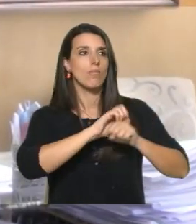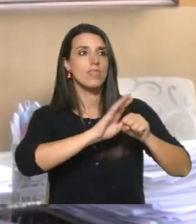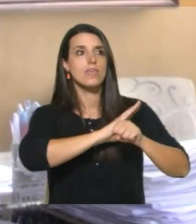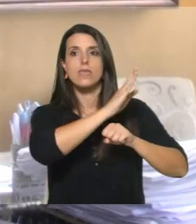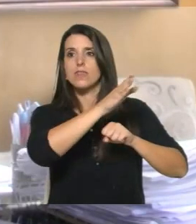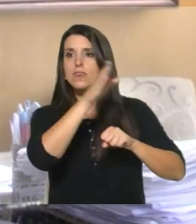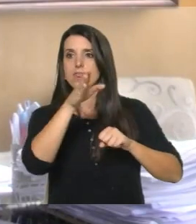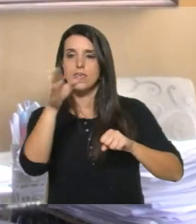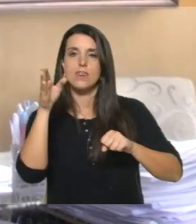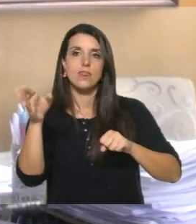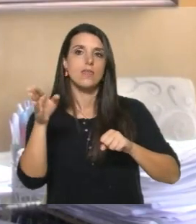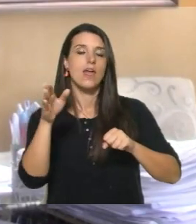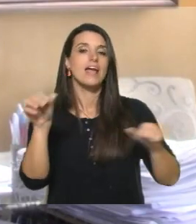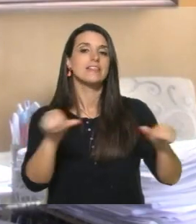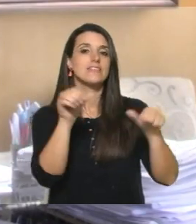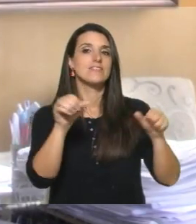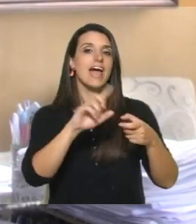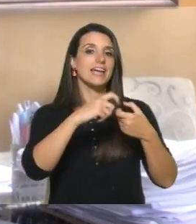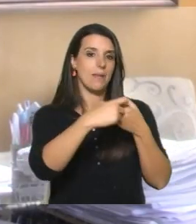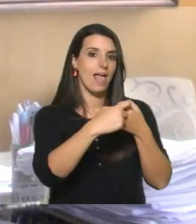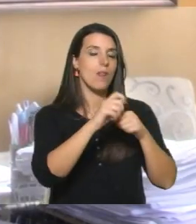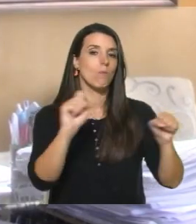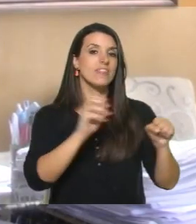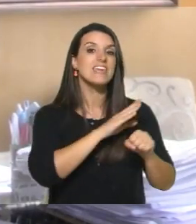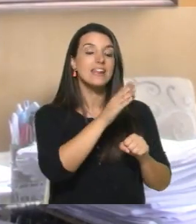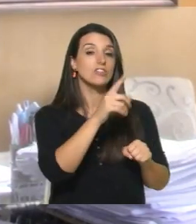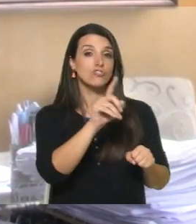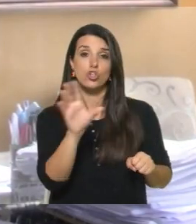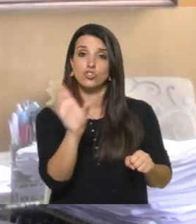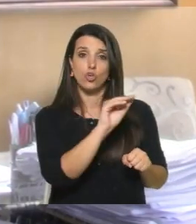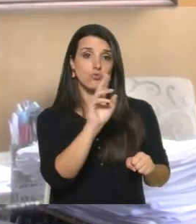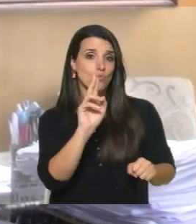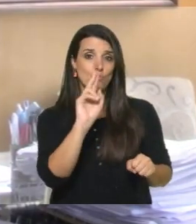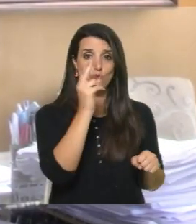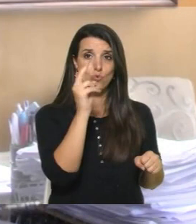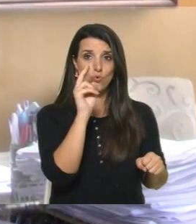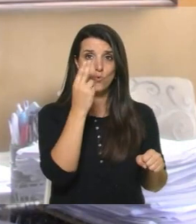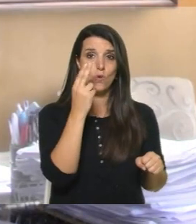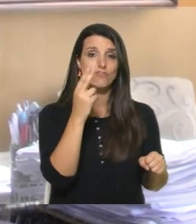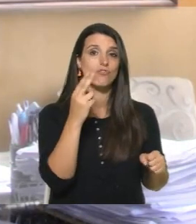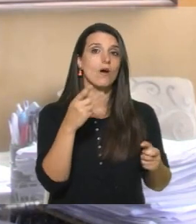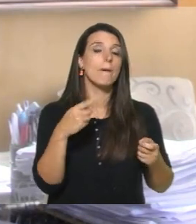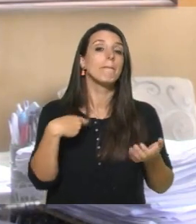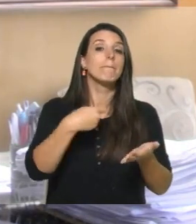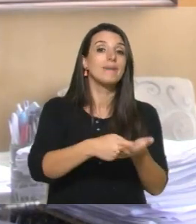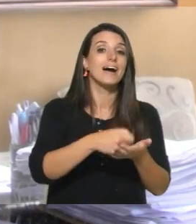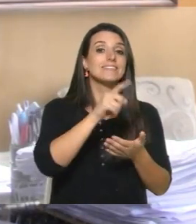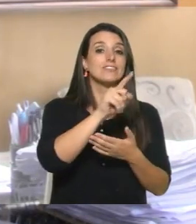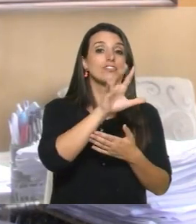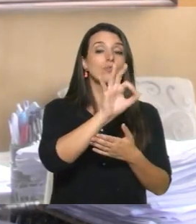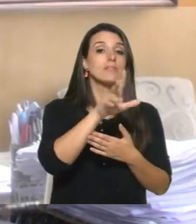a la actividad gremial estamos diciendo que todos los uruguayos estamos aportando alrededor de